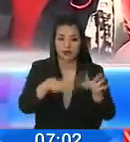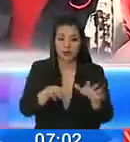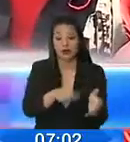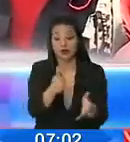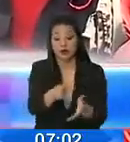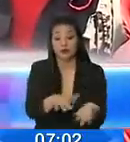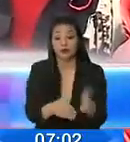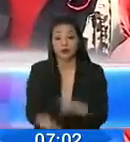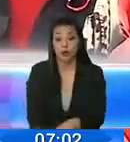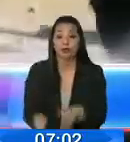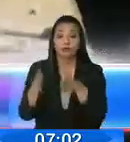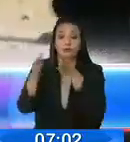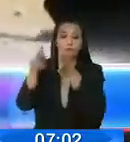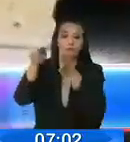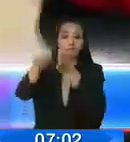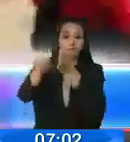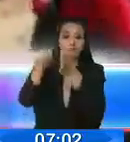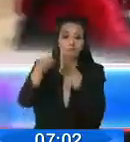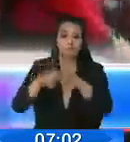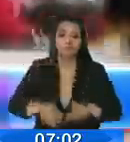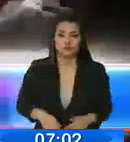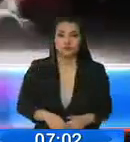legal a cargo de la Policía Nacional.